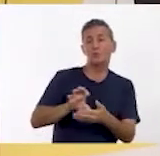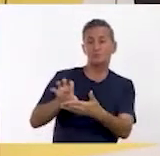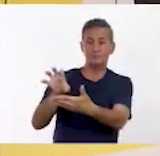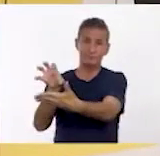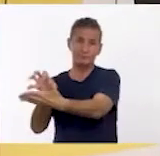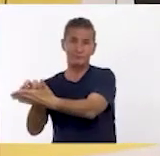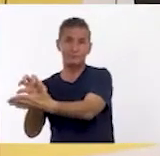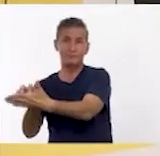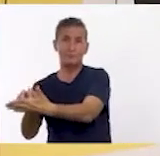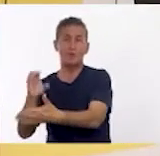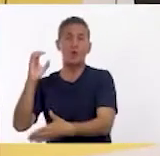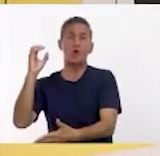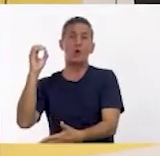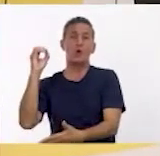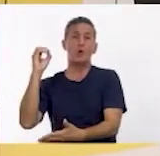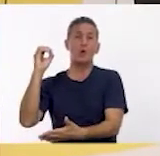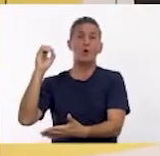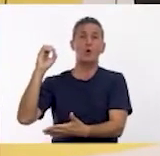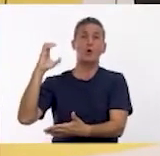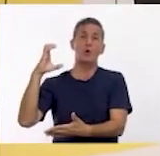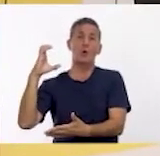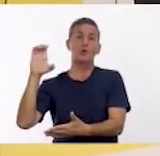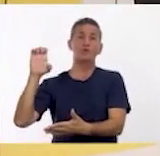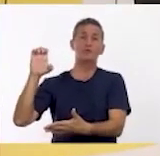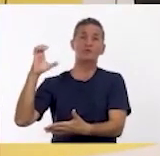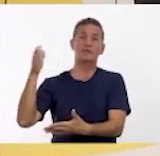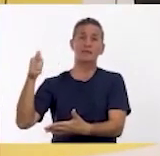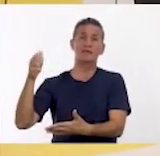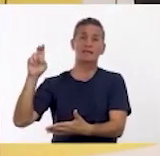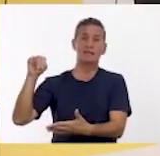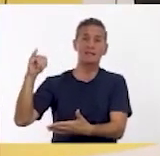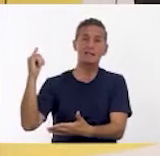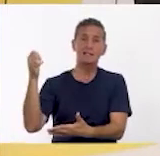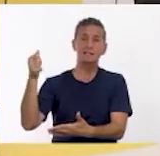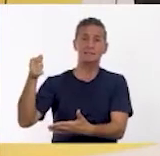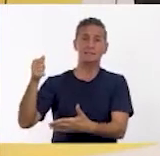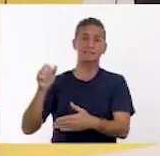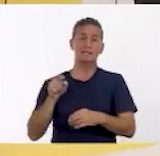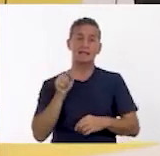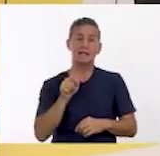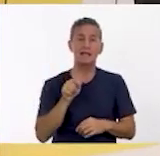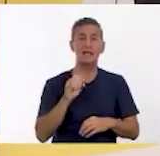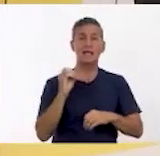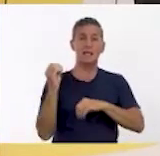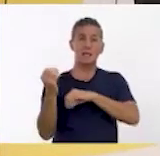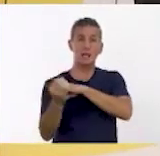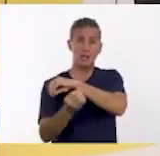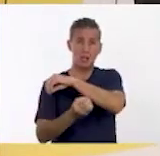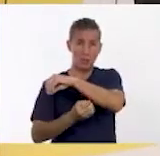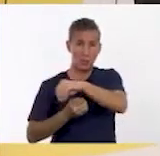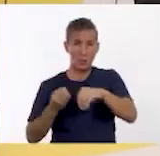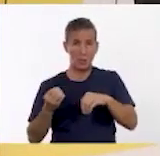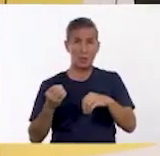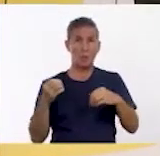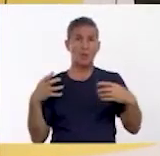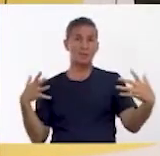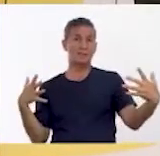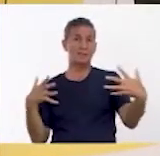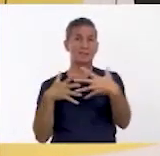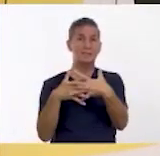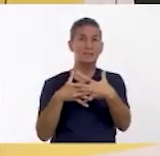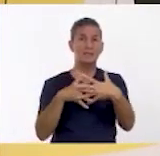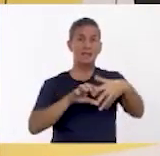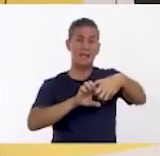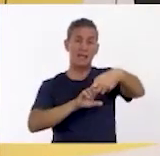Oceanía. Pero estaba ahí, o está ahí, los cambios que hemos hablado ahorita,